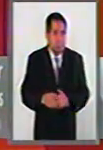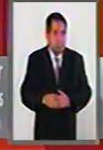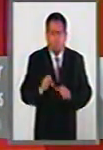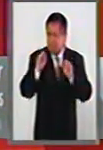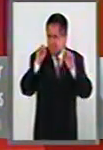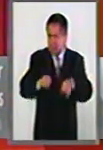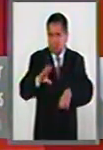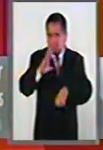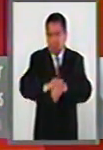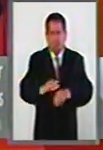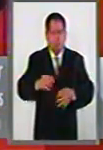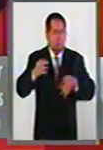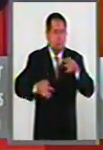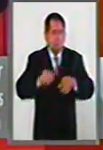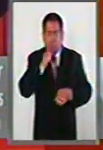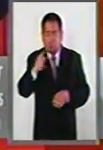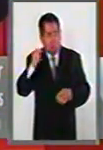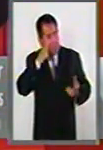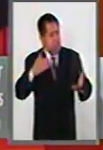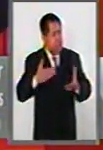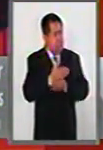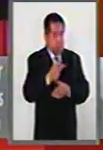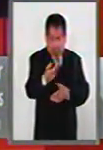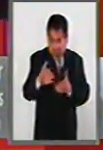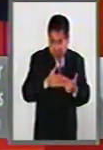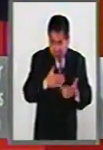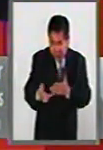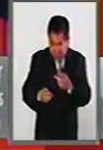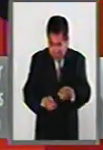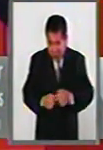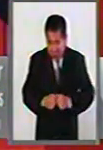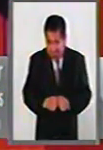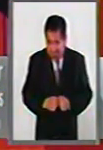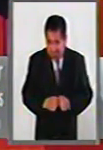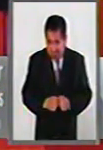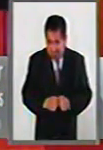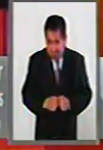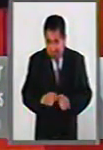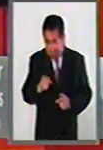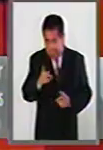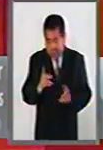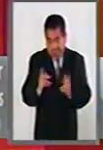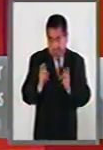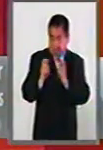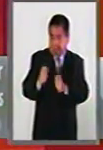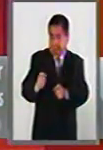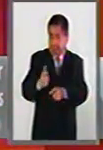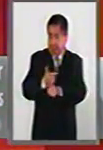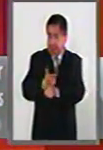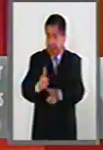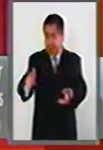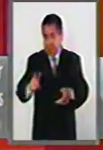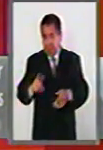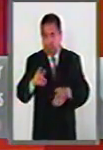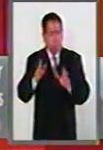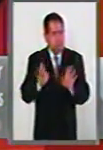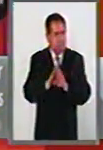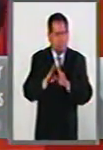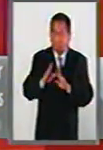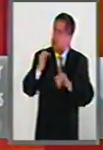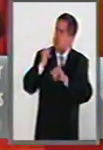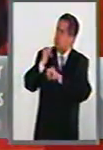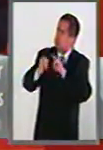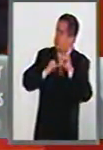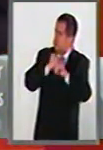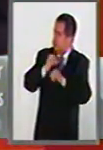Sin autorización judicial. Eso es la modernidad. Estamos ajustándolo a los tratados y a